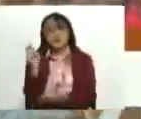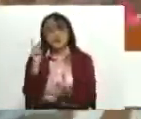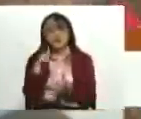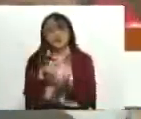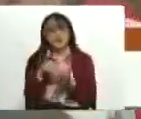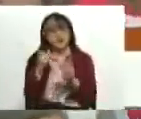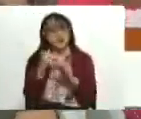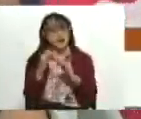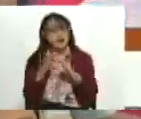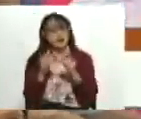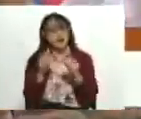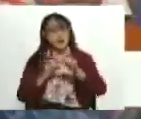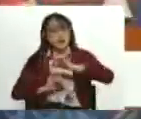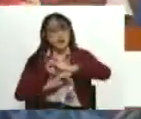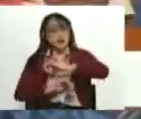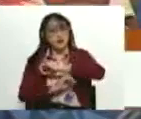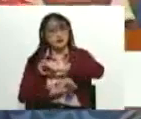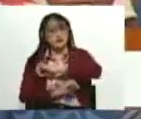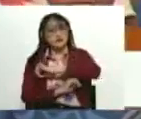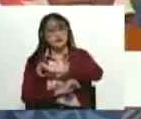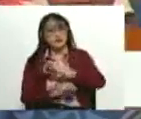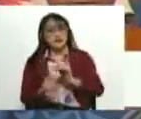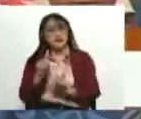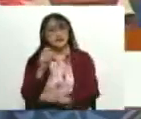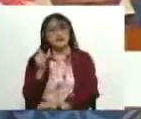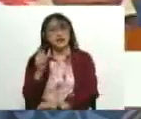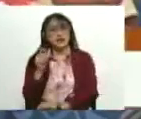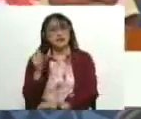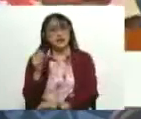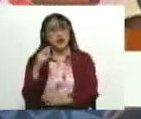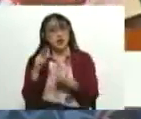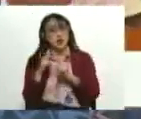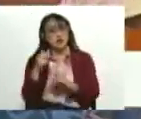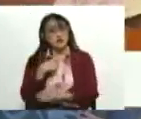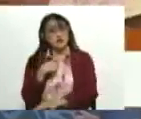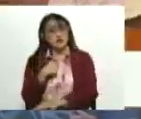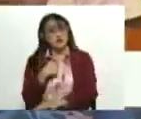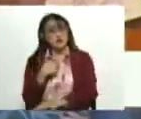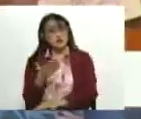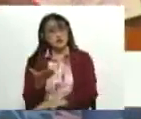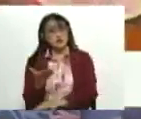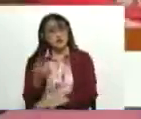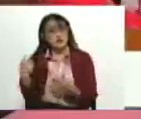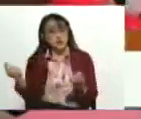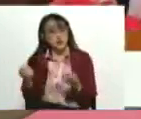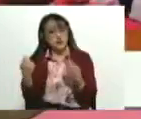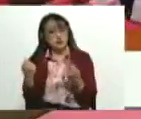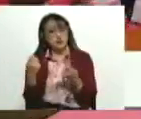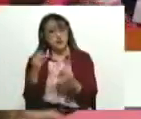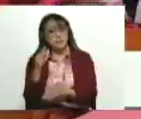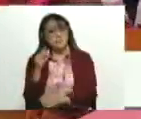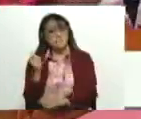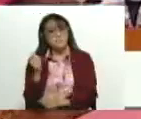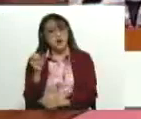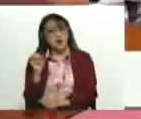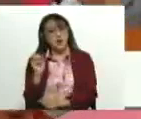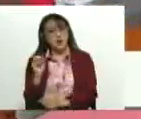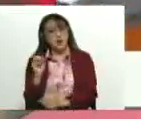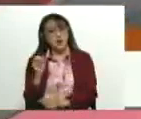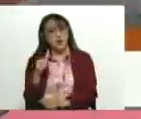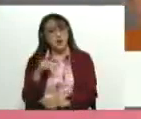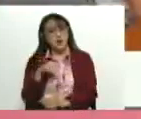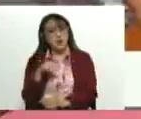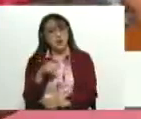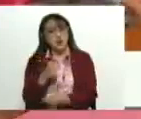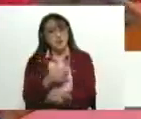todos nosotros, de las bases. La Tata la conocí yo como promotora del PAO, y ya hoy,